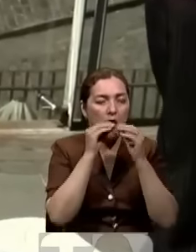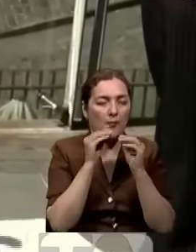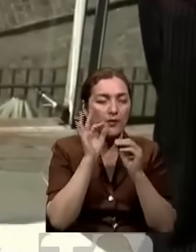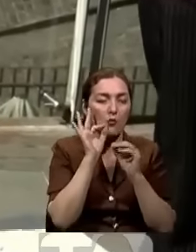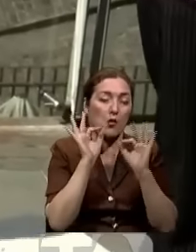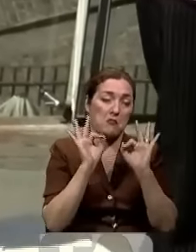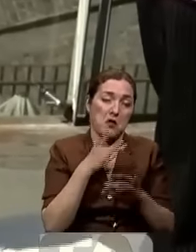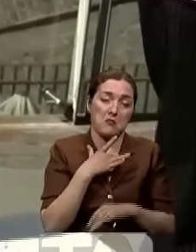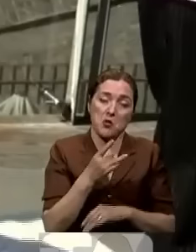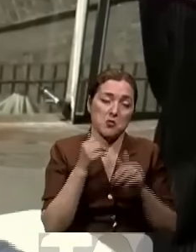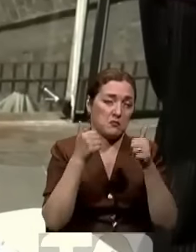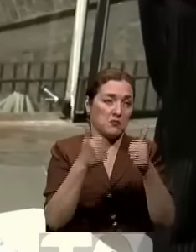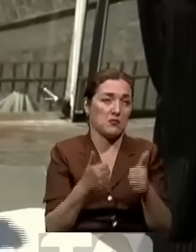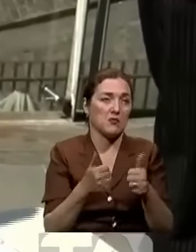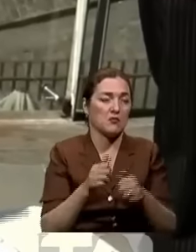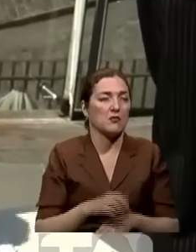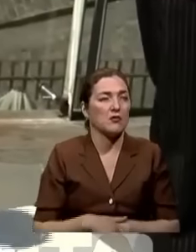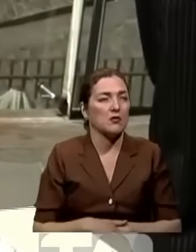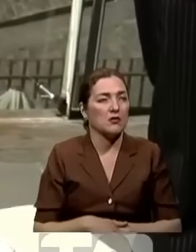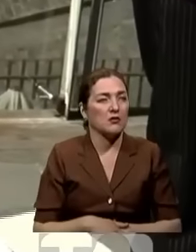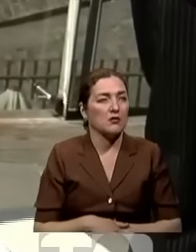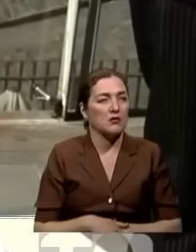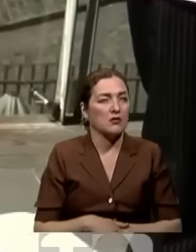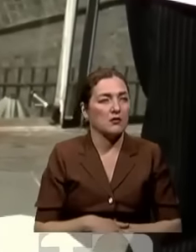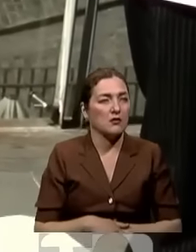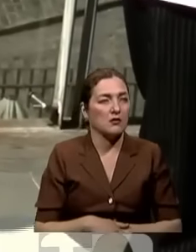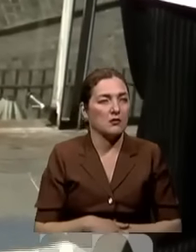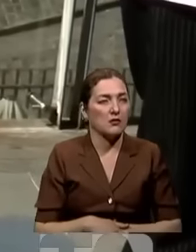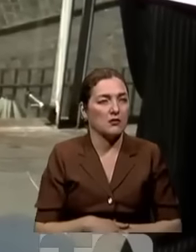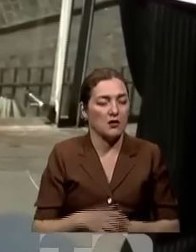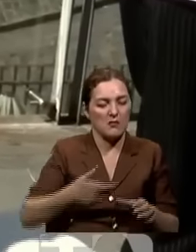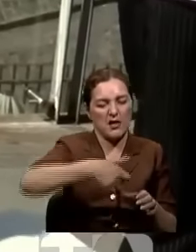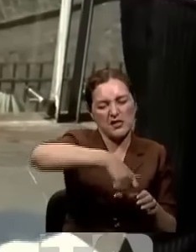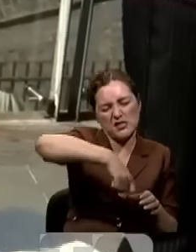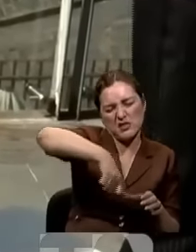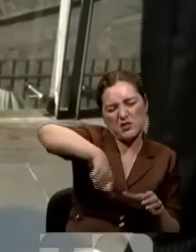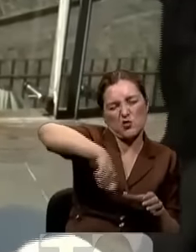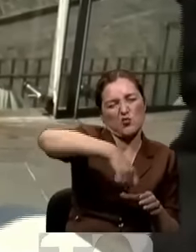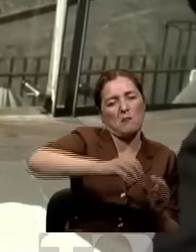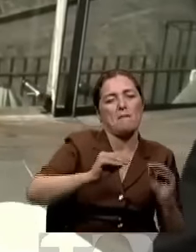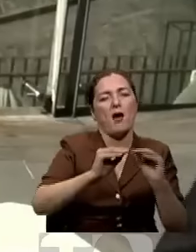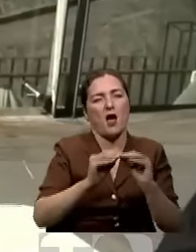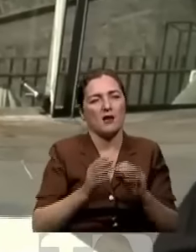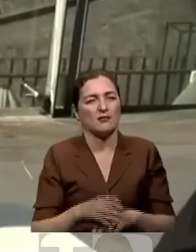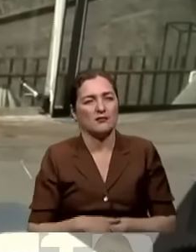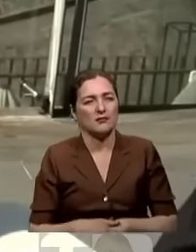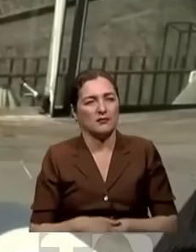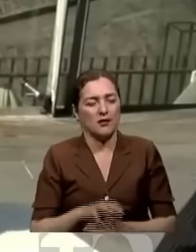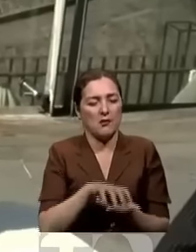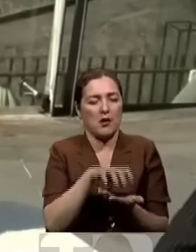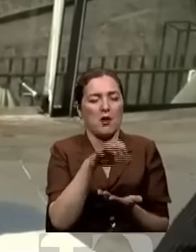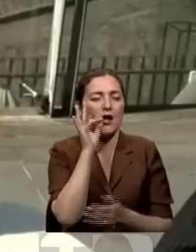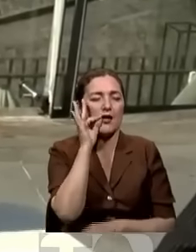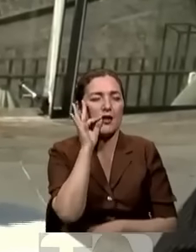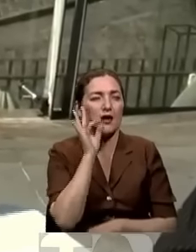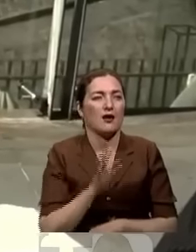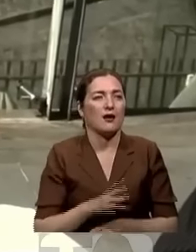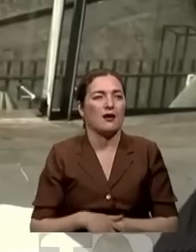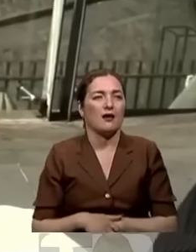para mi gusto, está súper bien, pero sí me hubiera gustado un poquito más para que compense con el dulce de la decoración. La masa está muy rica, déjenme